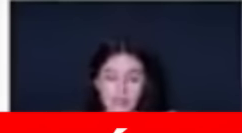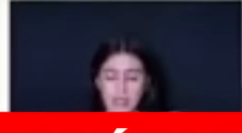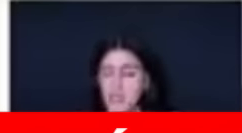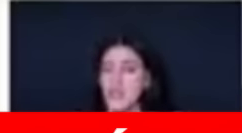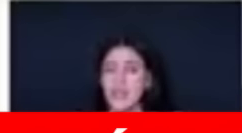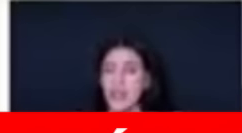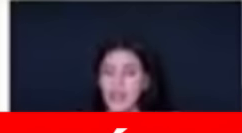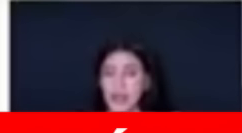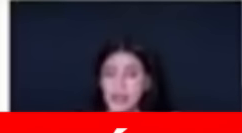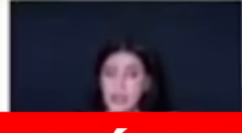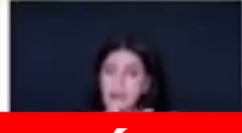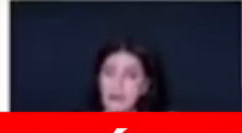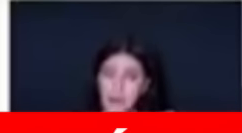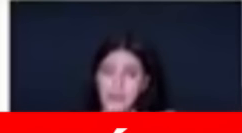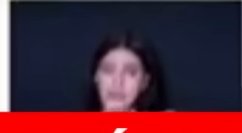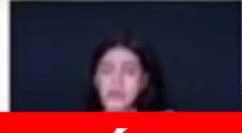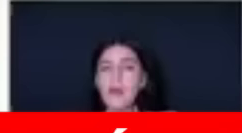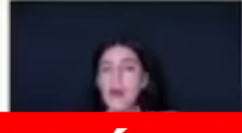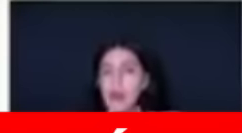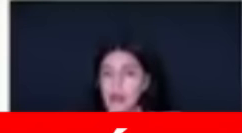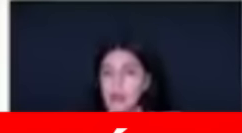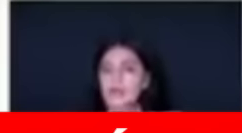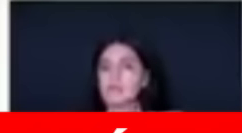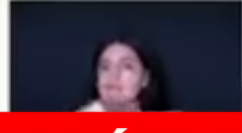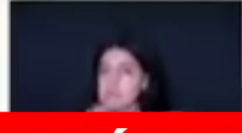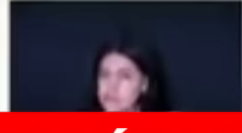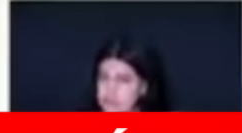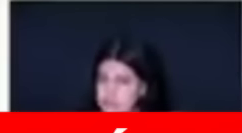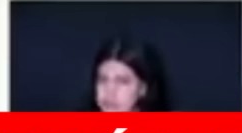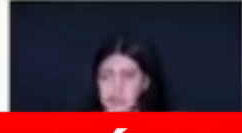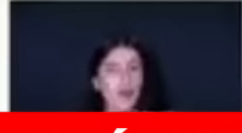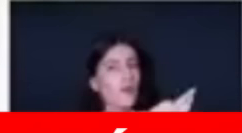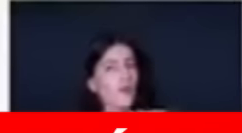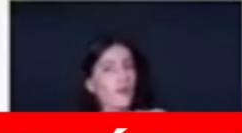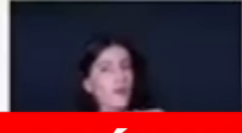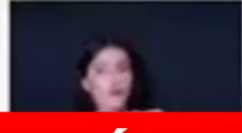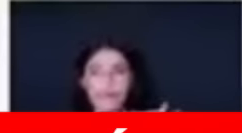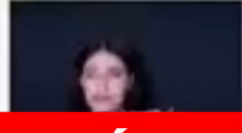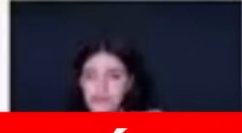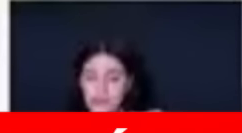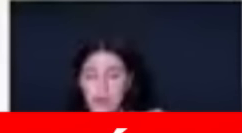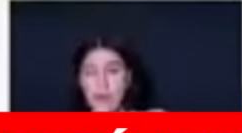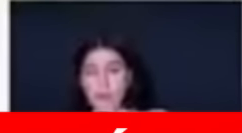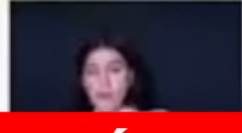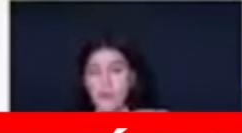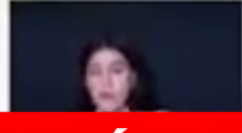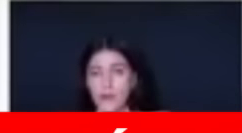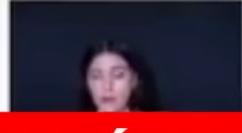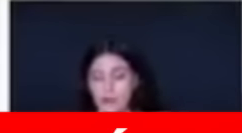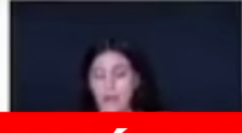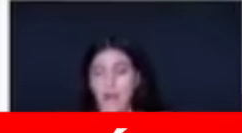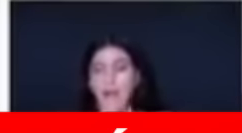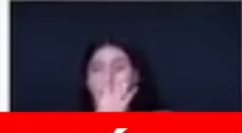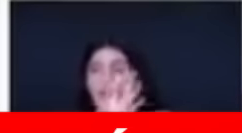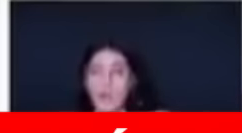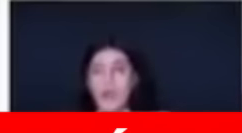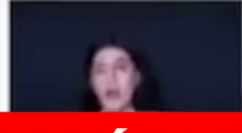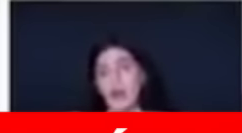de historia van a escribir su nombre con todas sus letras. Morena,